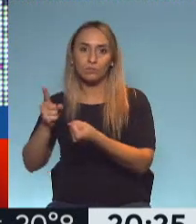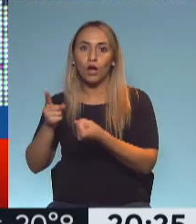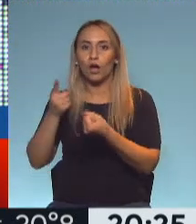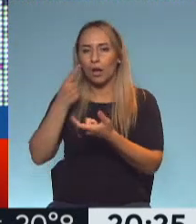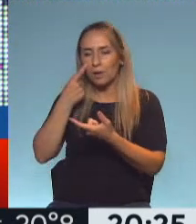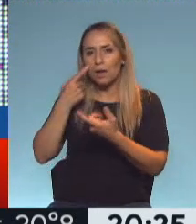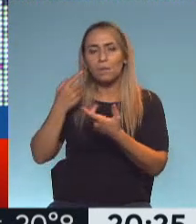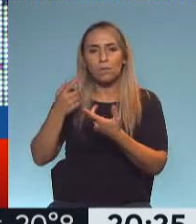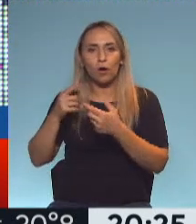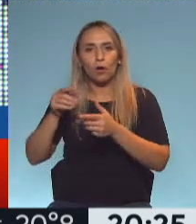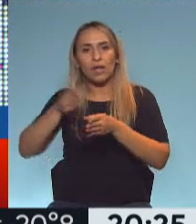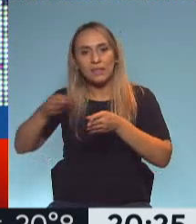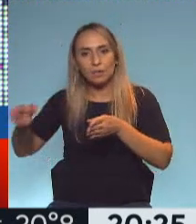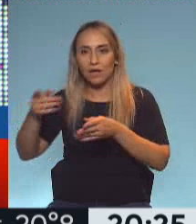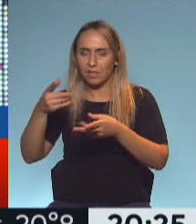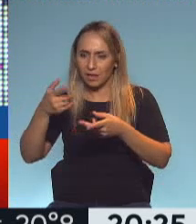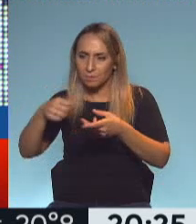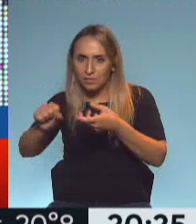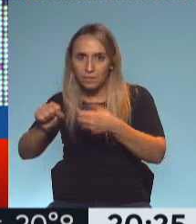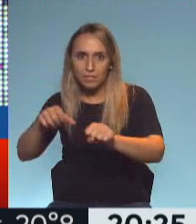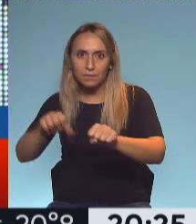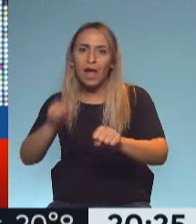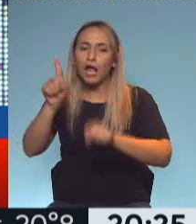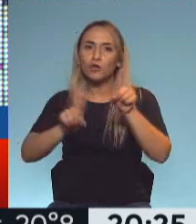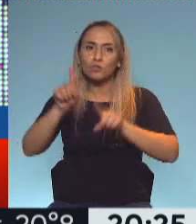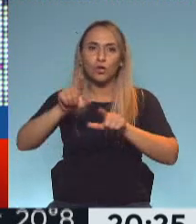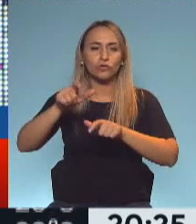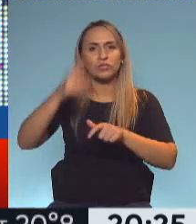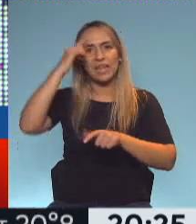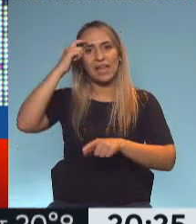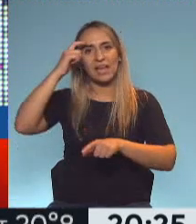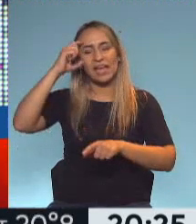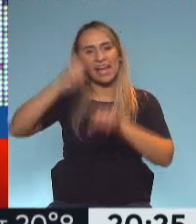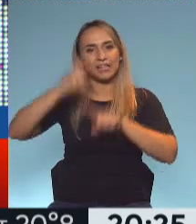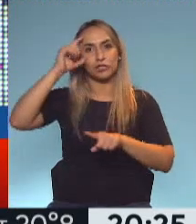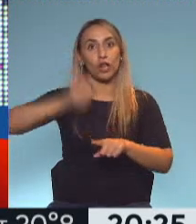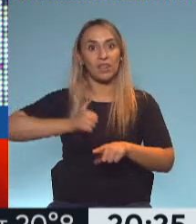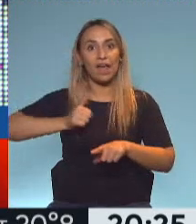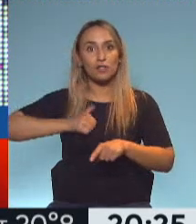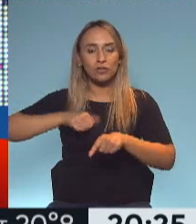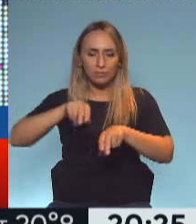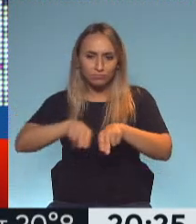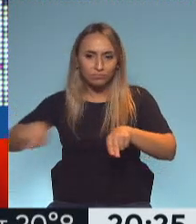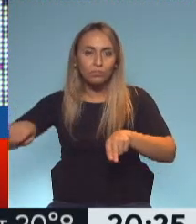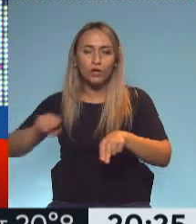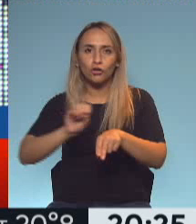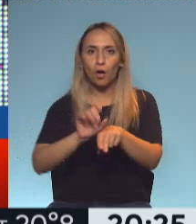tumbas que estaban, de los soldados sin identificar, que estaban sepultados como NN. Y siempre, digamos, volver a Malvinas